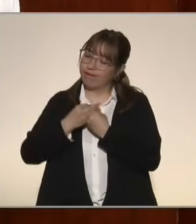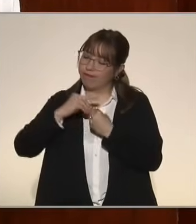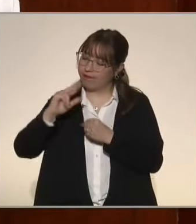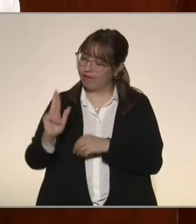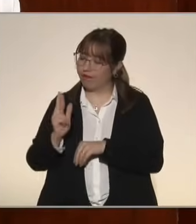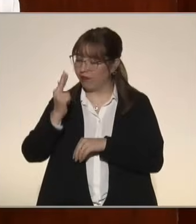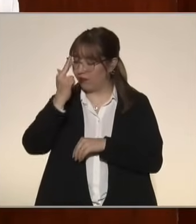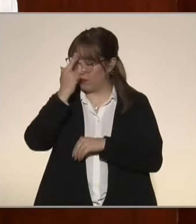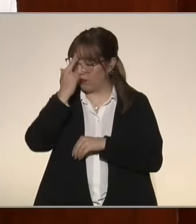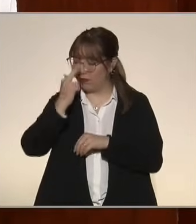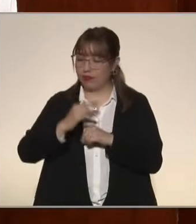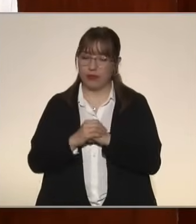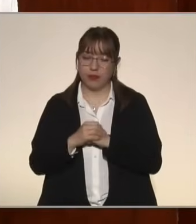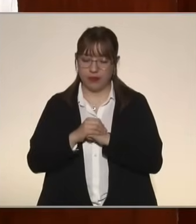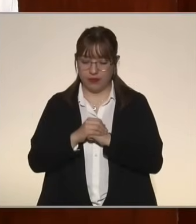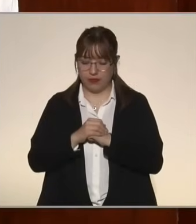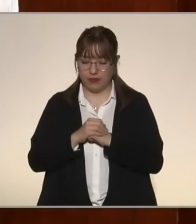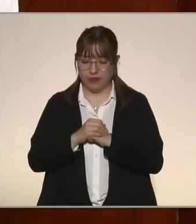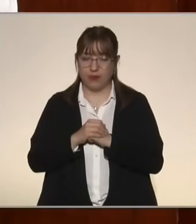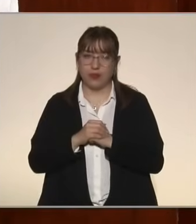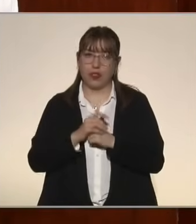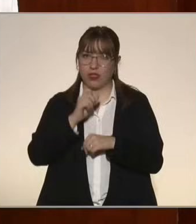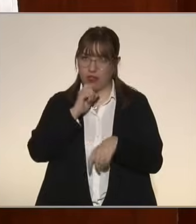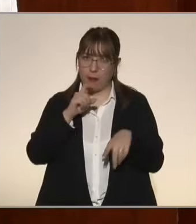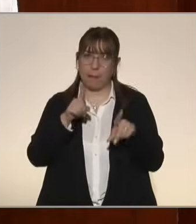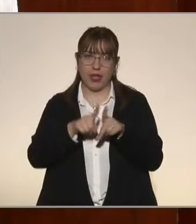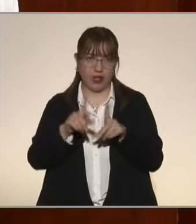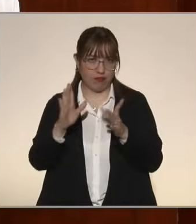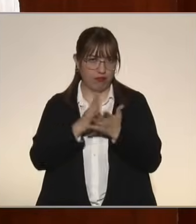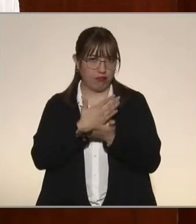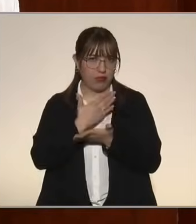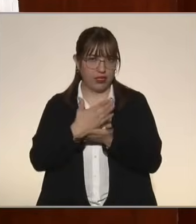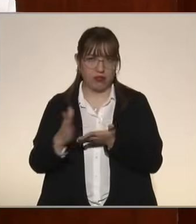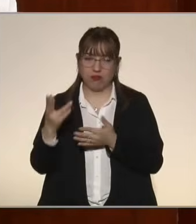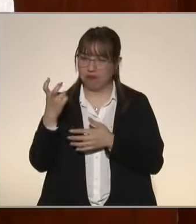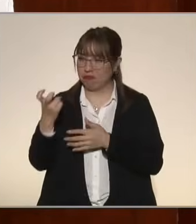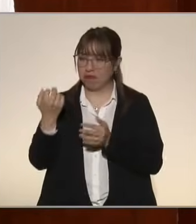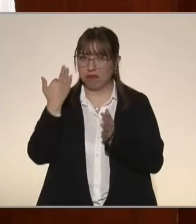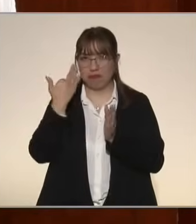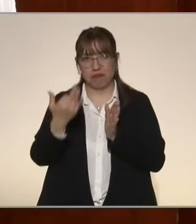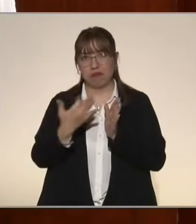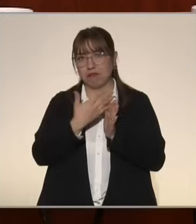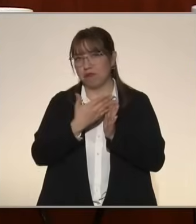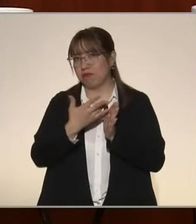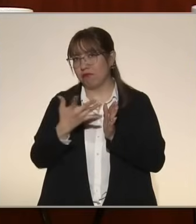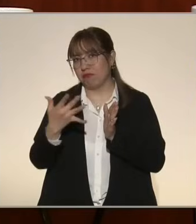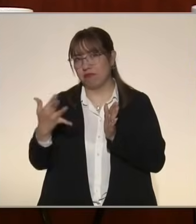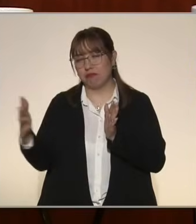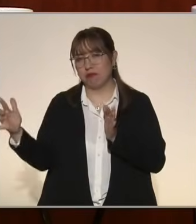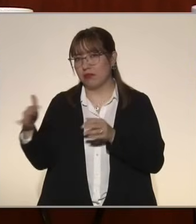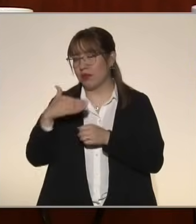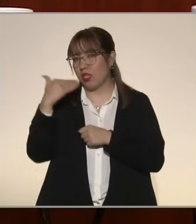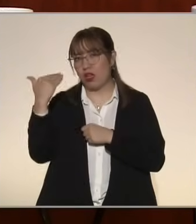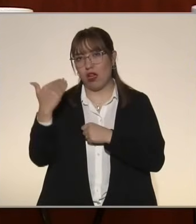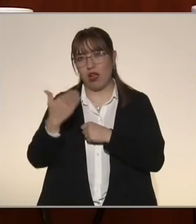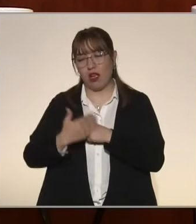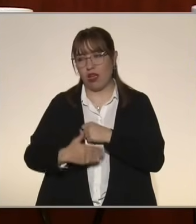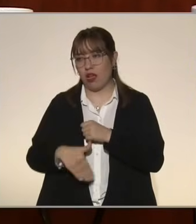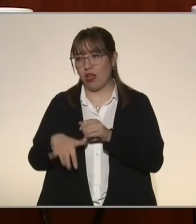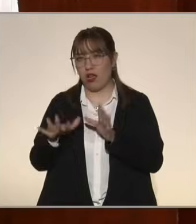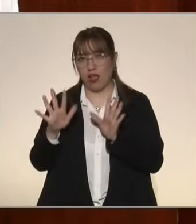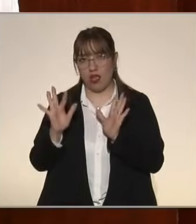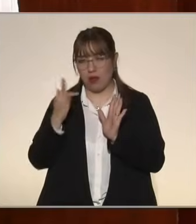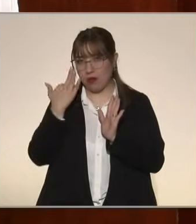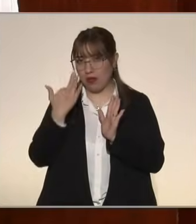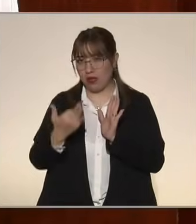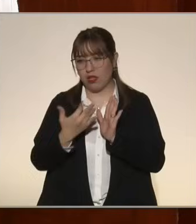lado, saber que es un ciclo que se cierra como cualquier otro ciclo biológico, como cualquier otro ciclo de